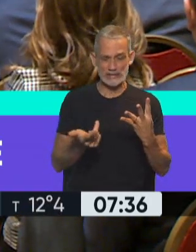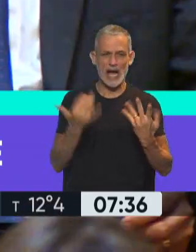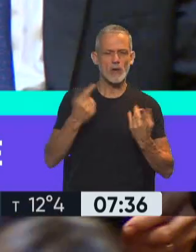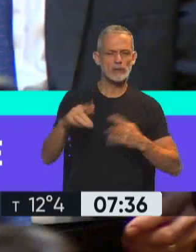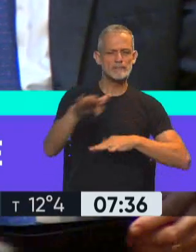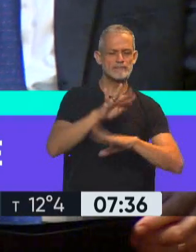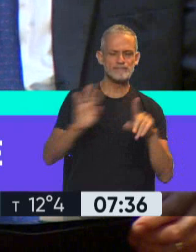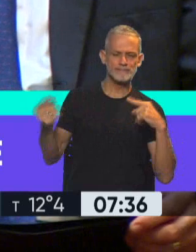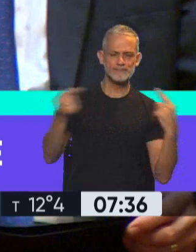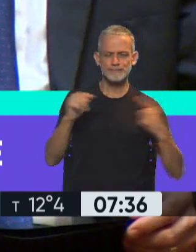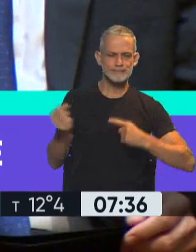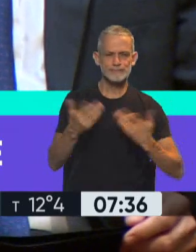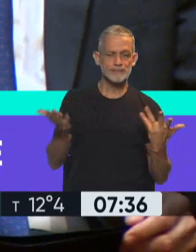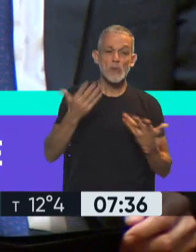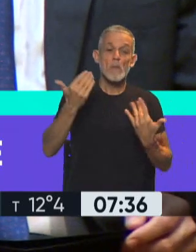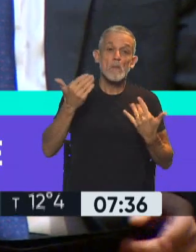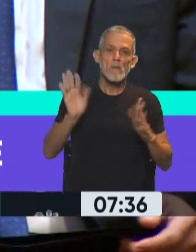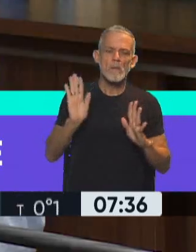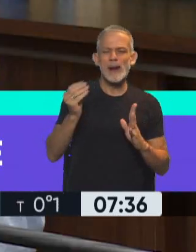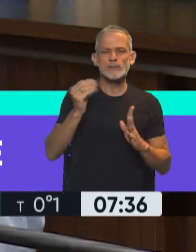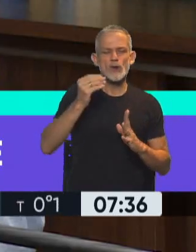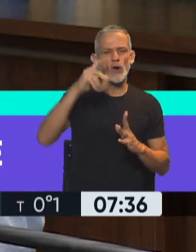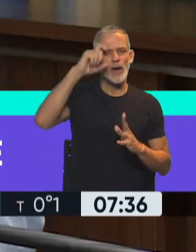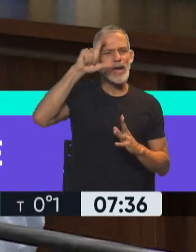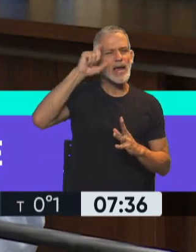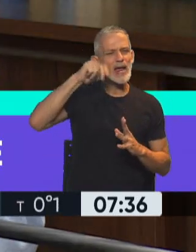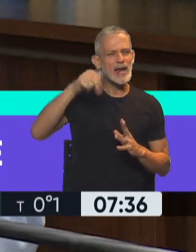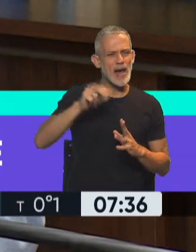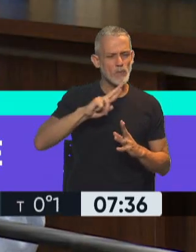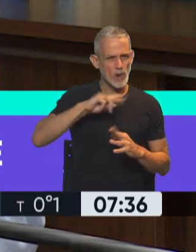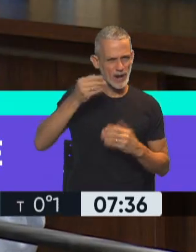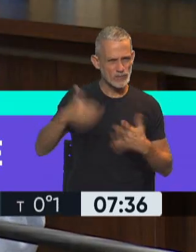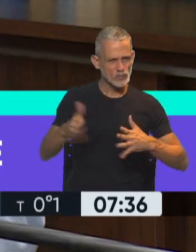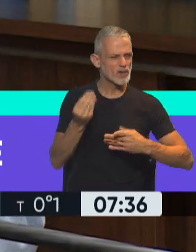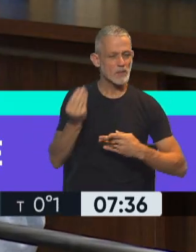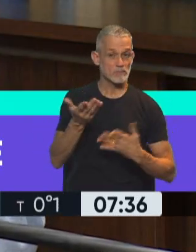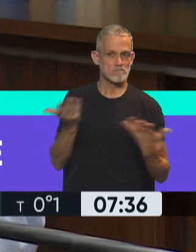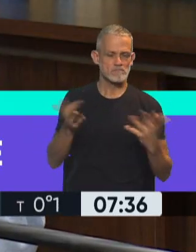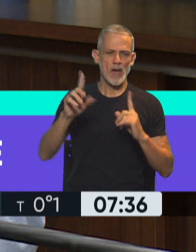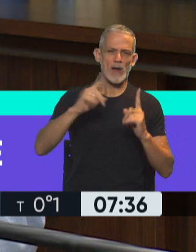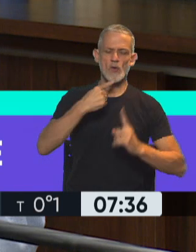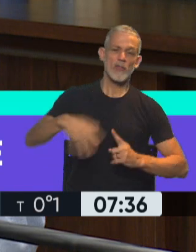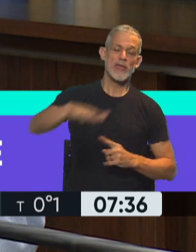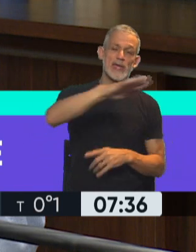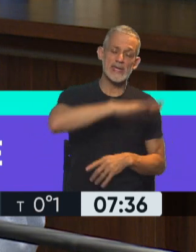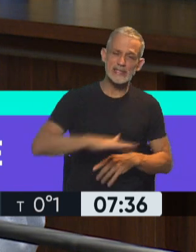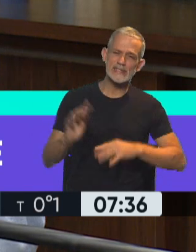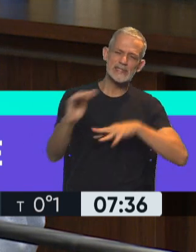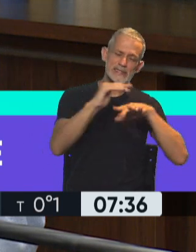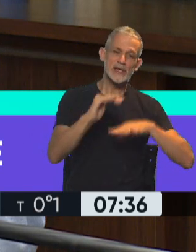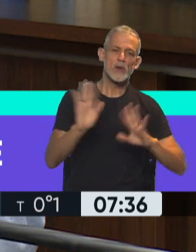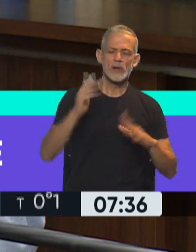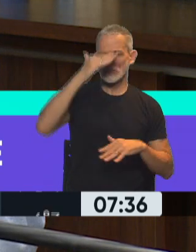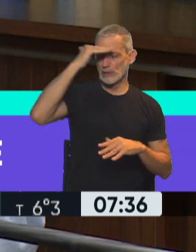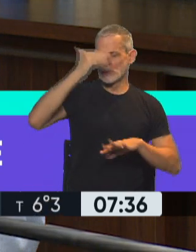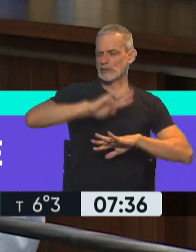cruzadas de lo que pudo haber pasado con helena algunas hablan de la posibilidad de un hartazgo